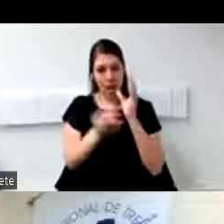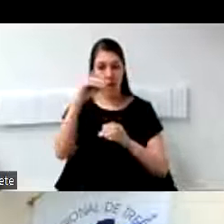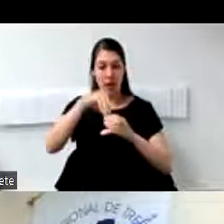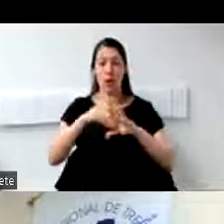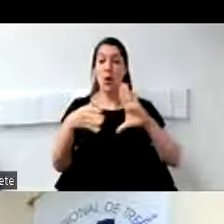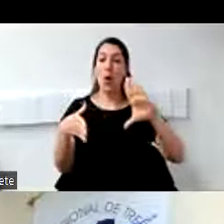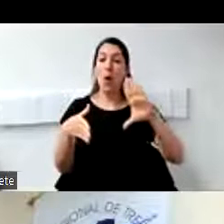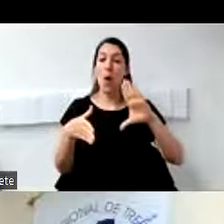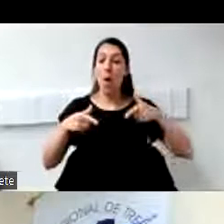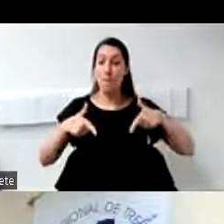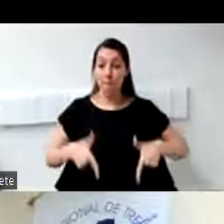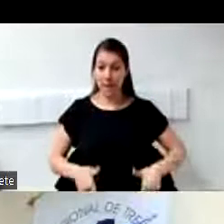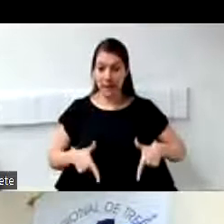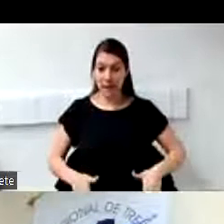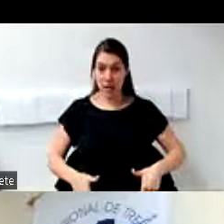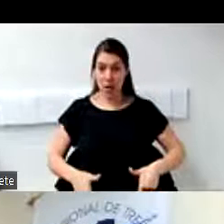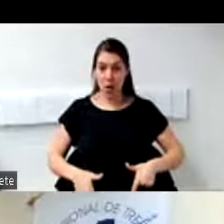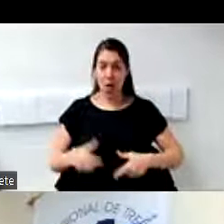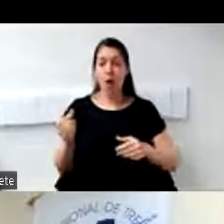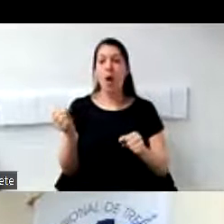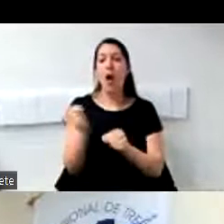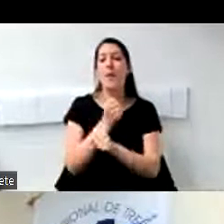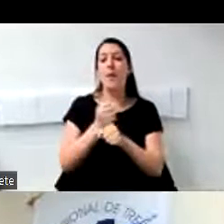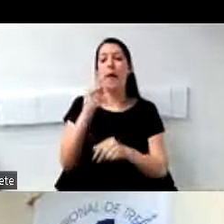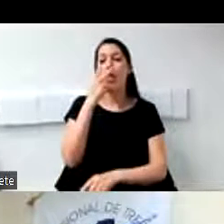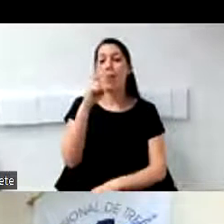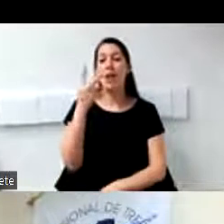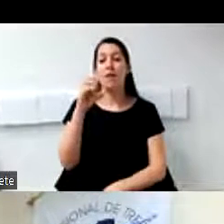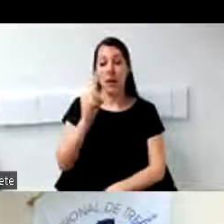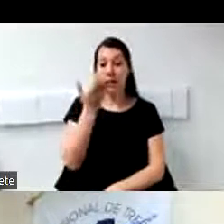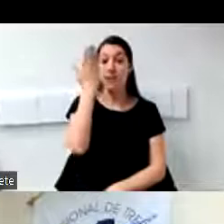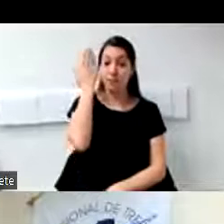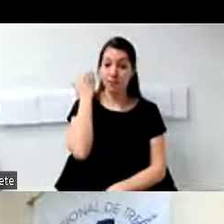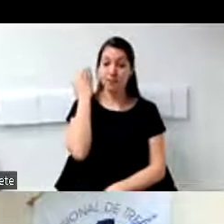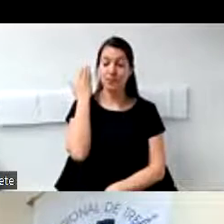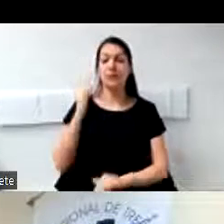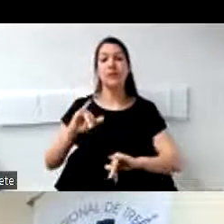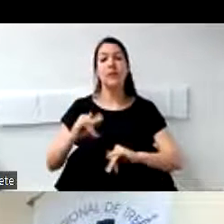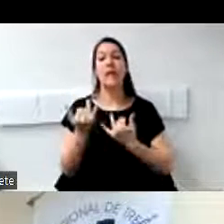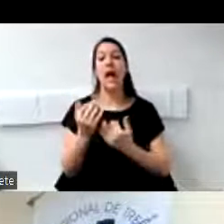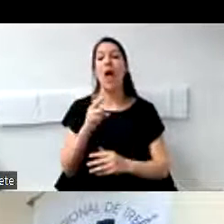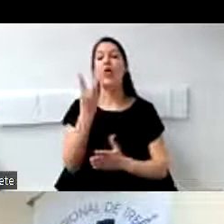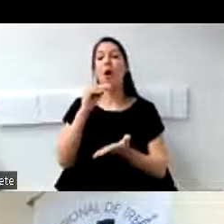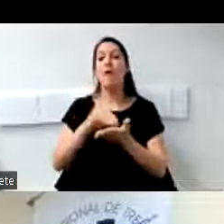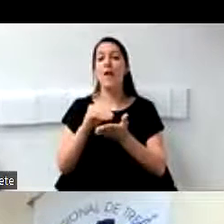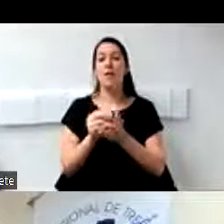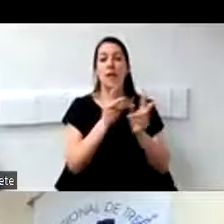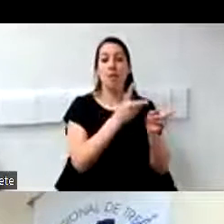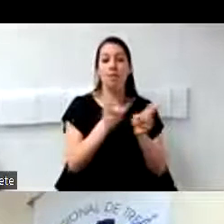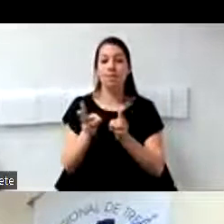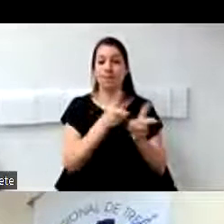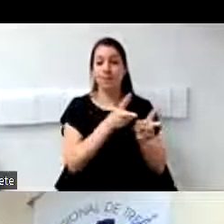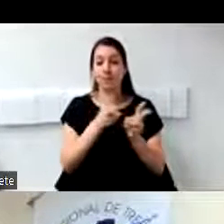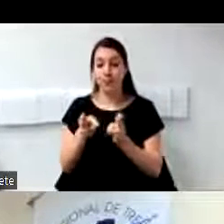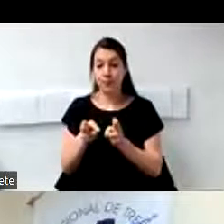que es del 2020, que sí. ya ha tenido dos ediciones y bueno, se